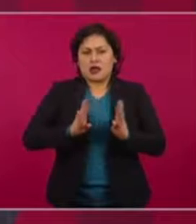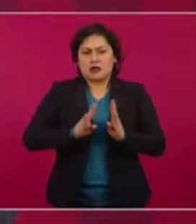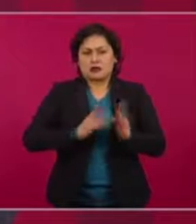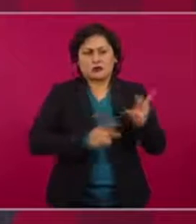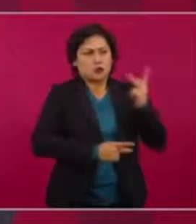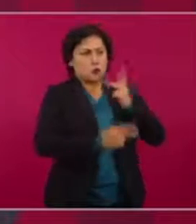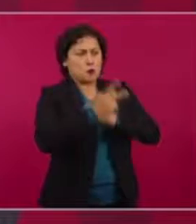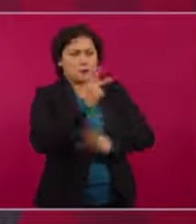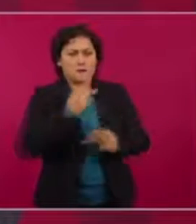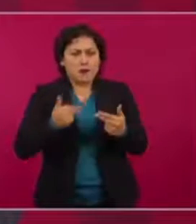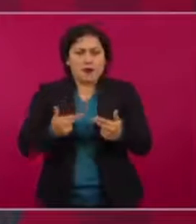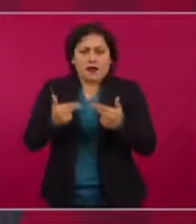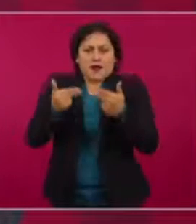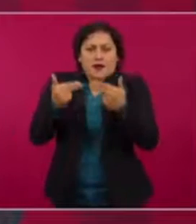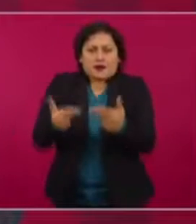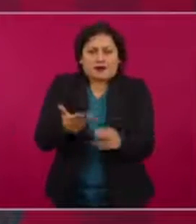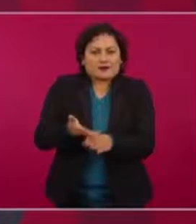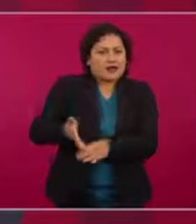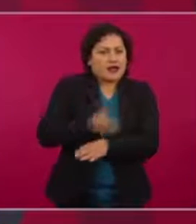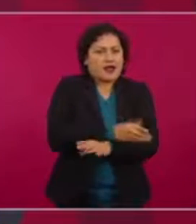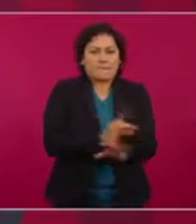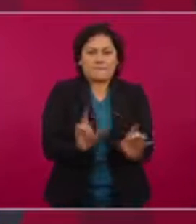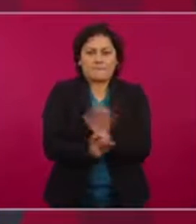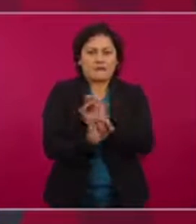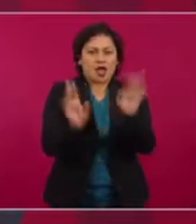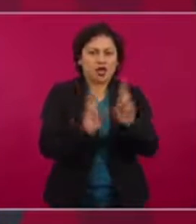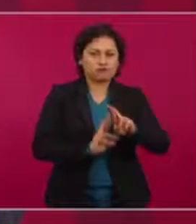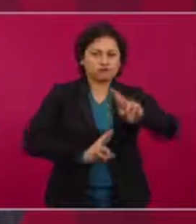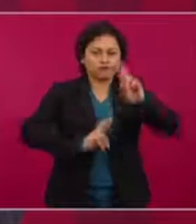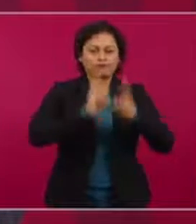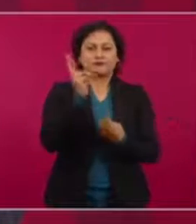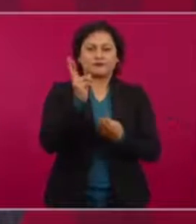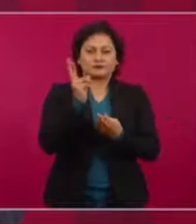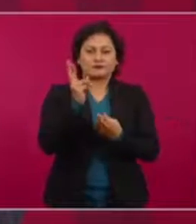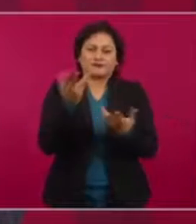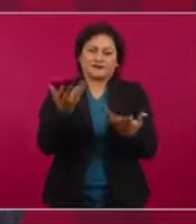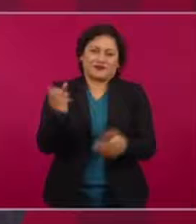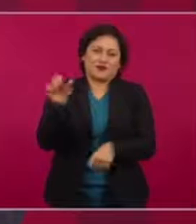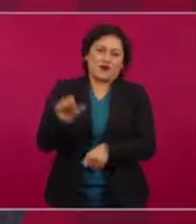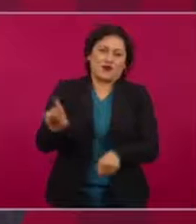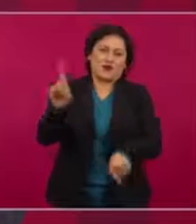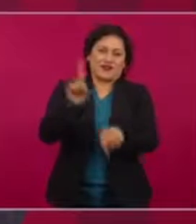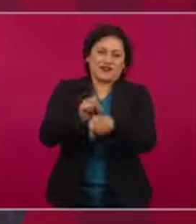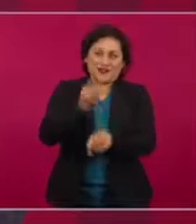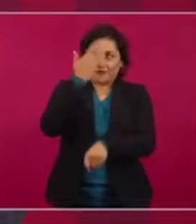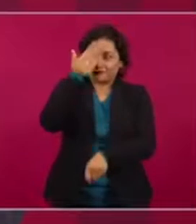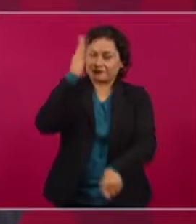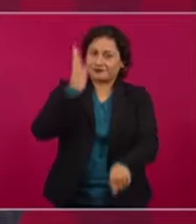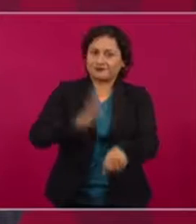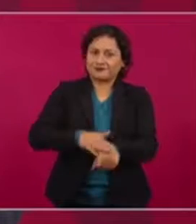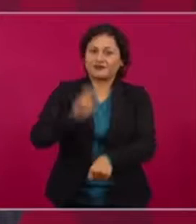revolucionario, precisamente por lo que recordamos hoy, el asesinato de Madero.